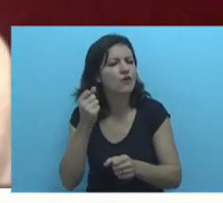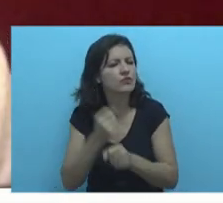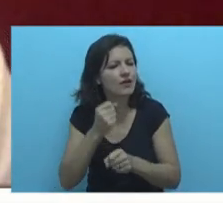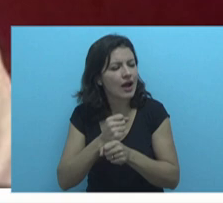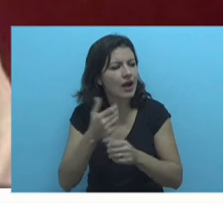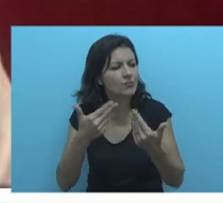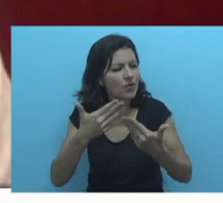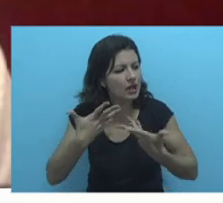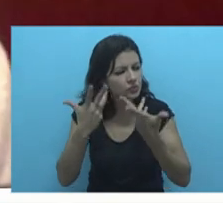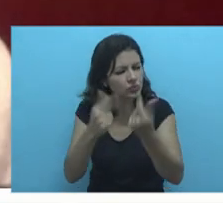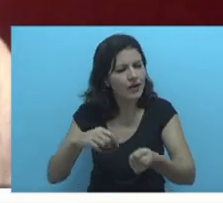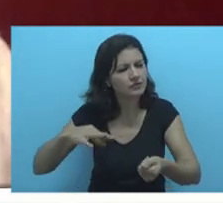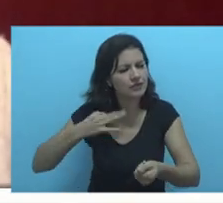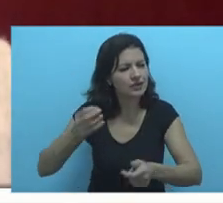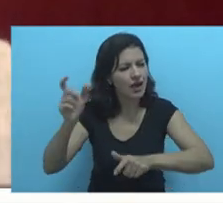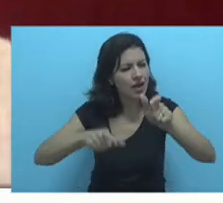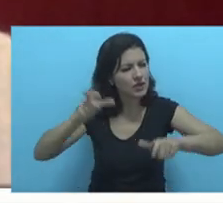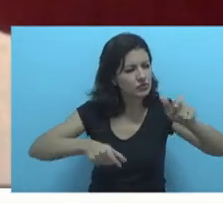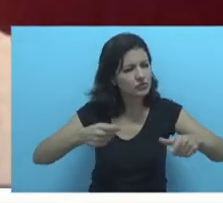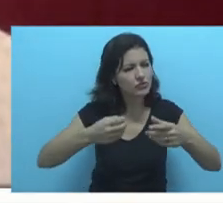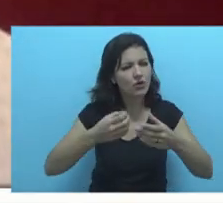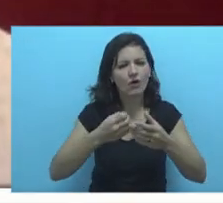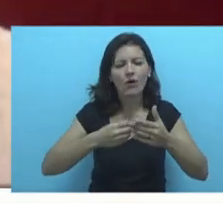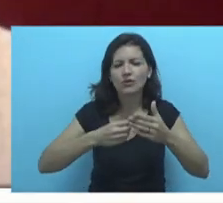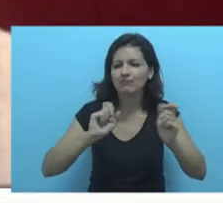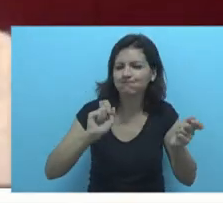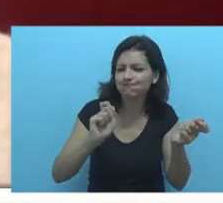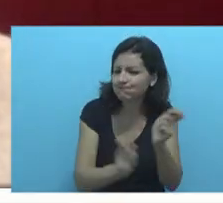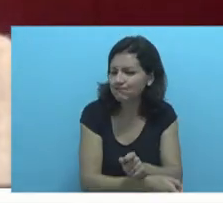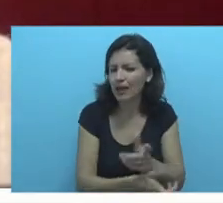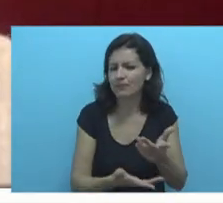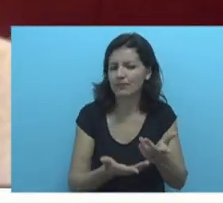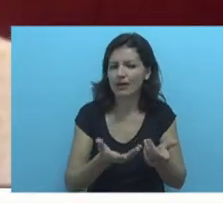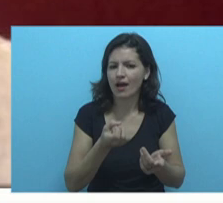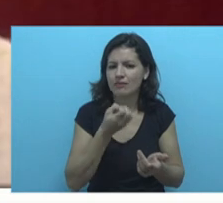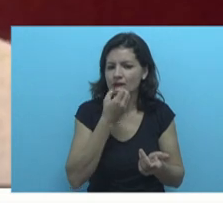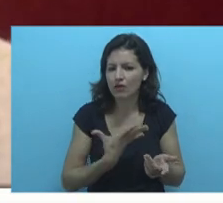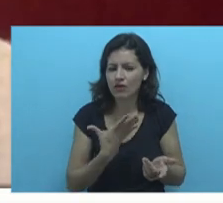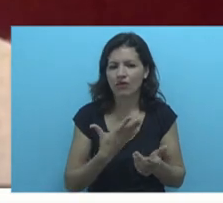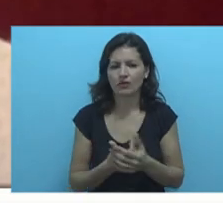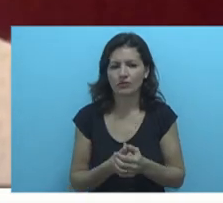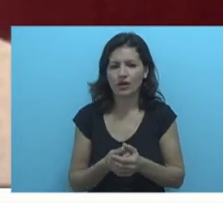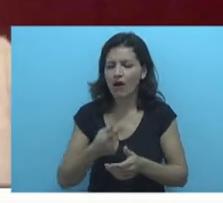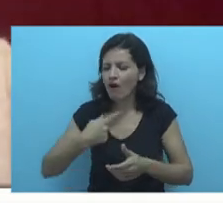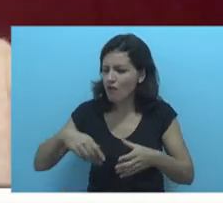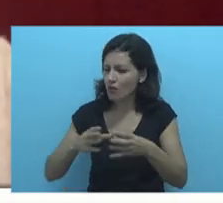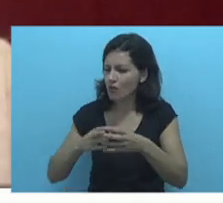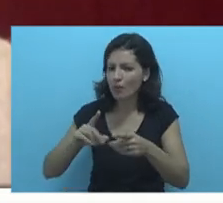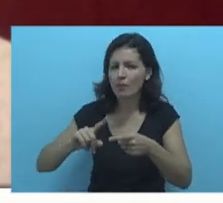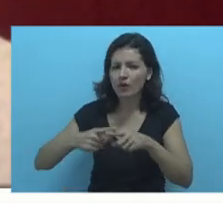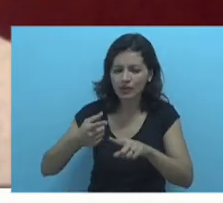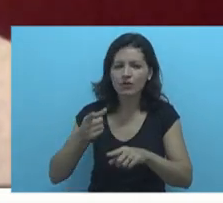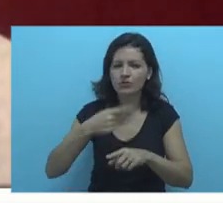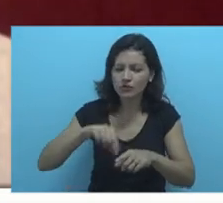la vida de las personas, de transformar la realidad. Esto es algo que le debe nuestro Partido Socialista a ese